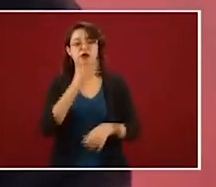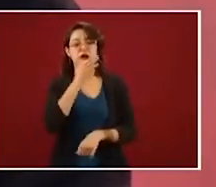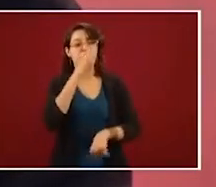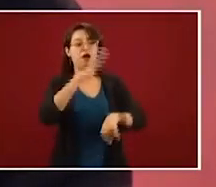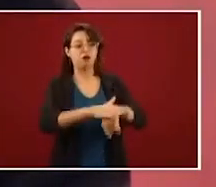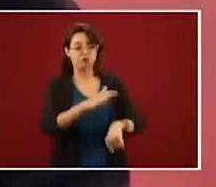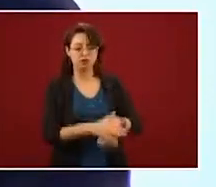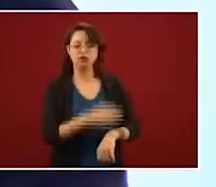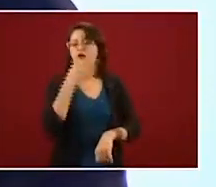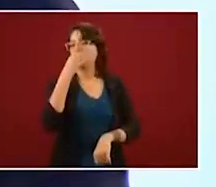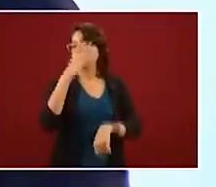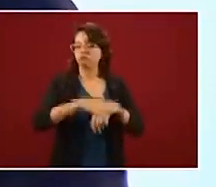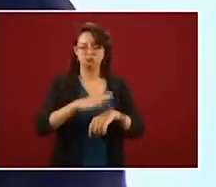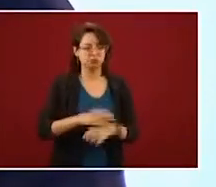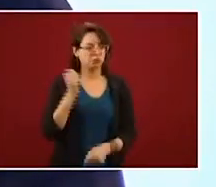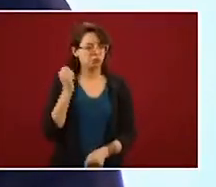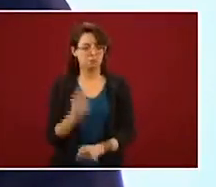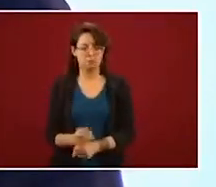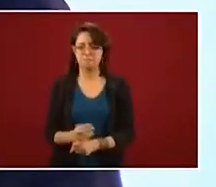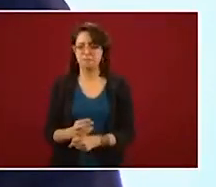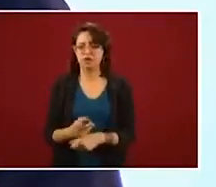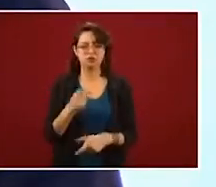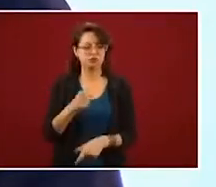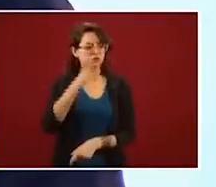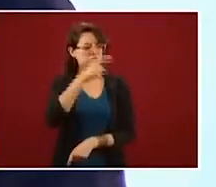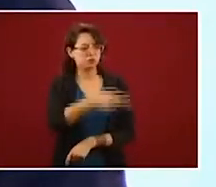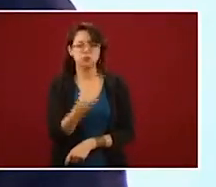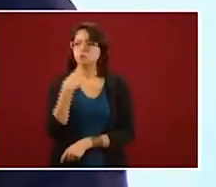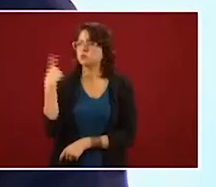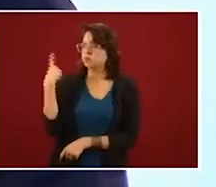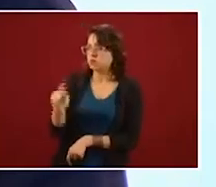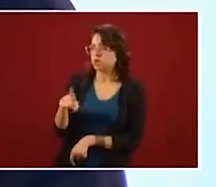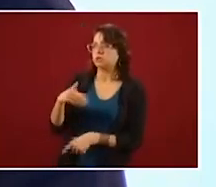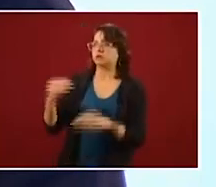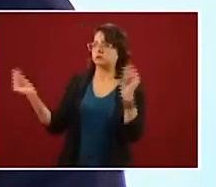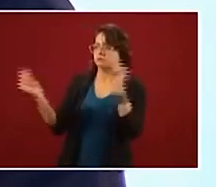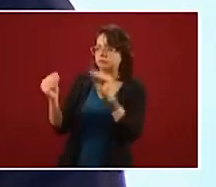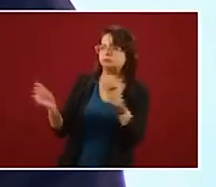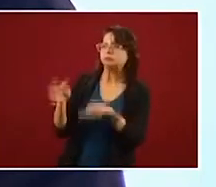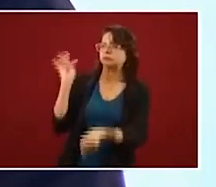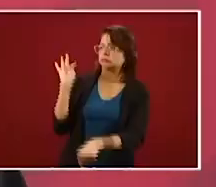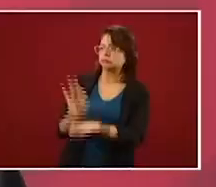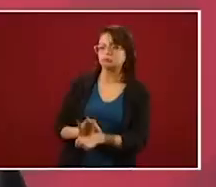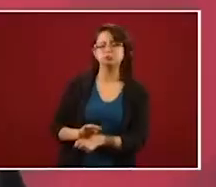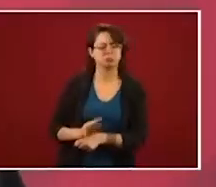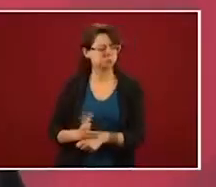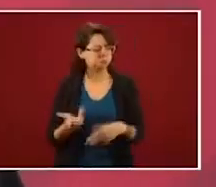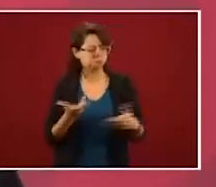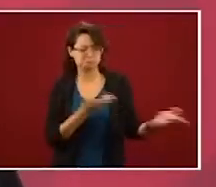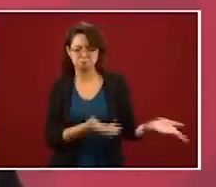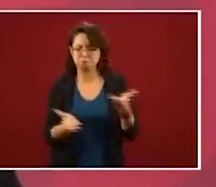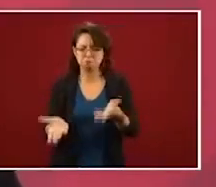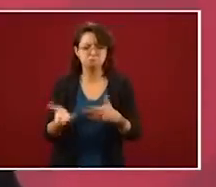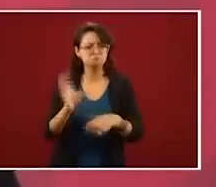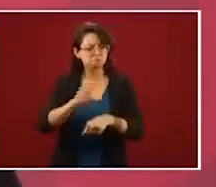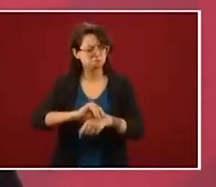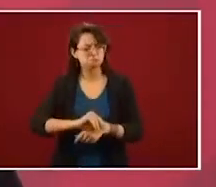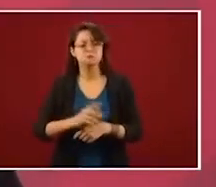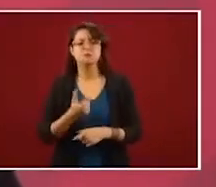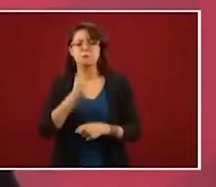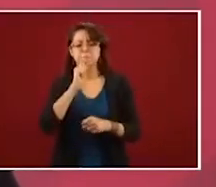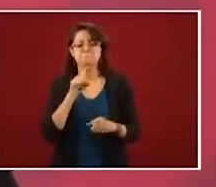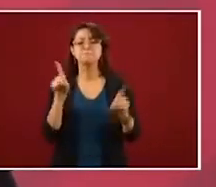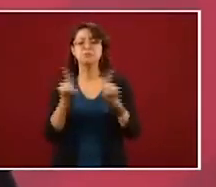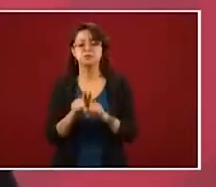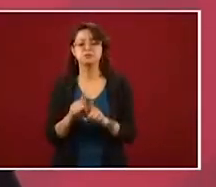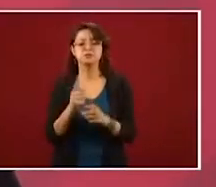notificado en tiempo y forma, se le han permitido hacer todos los alegatos de defensa necesarios. Efectivamente, sí encontramos